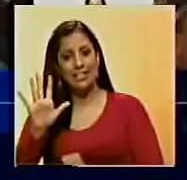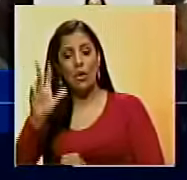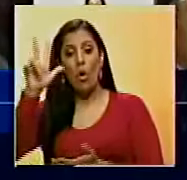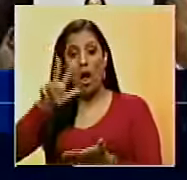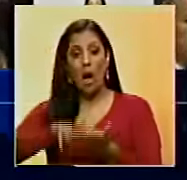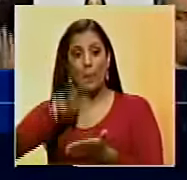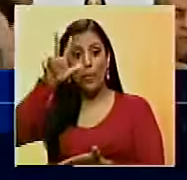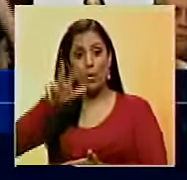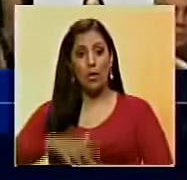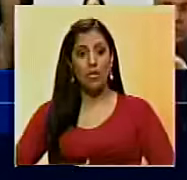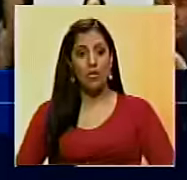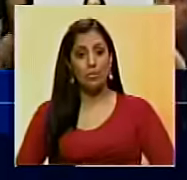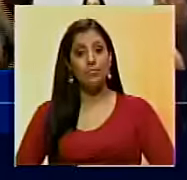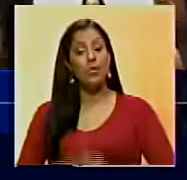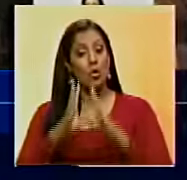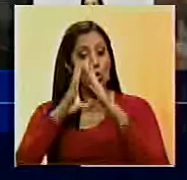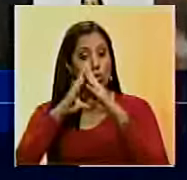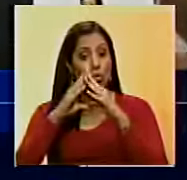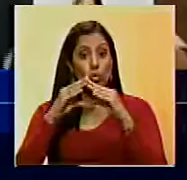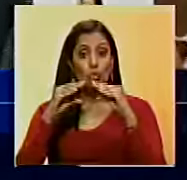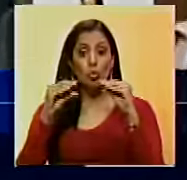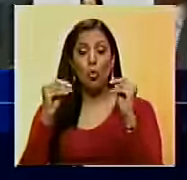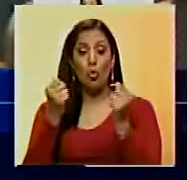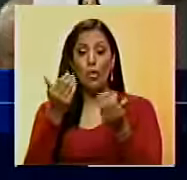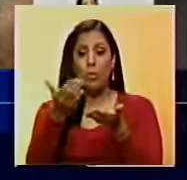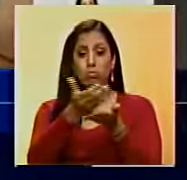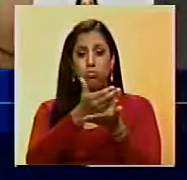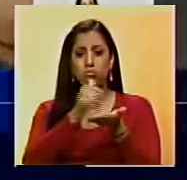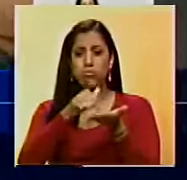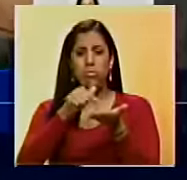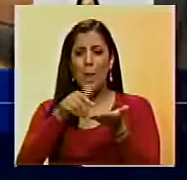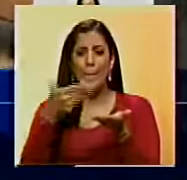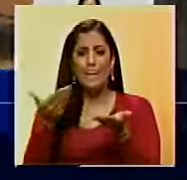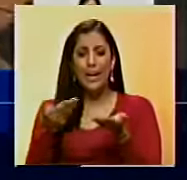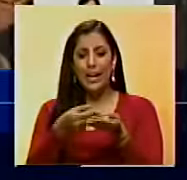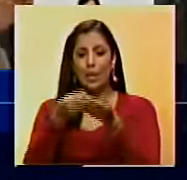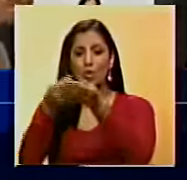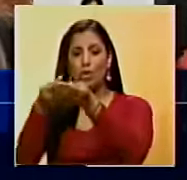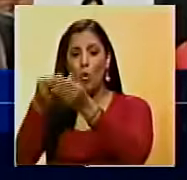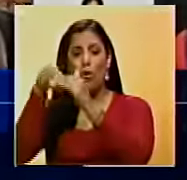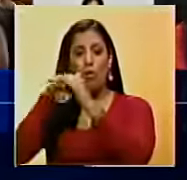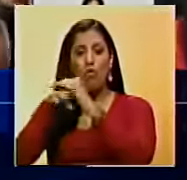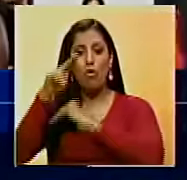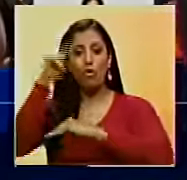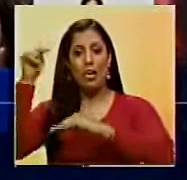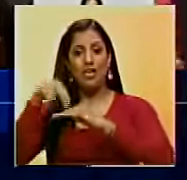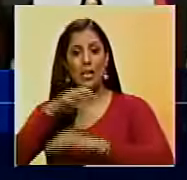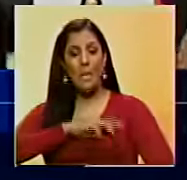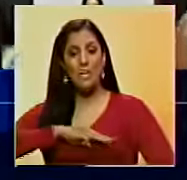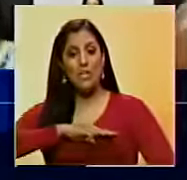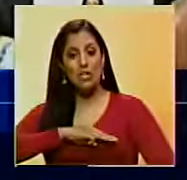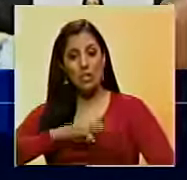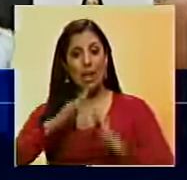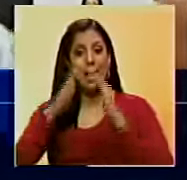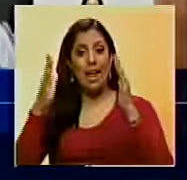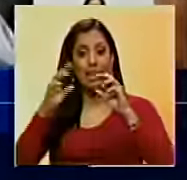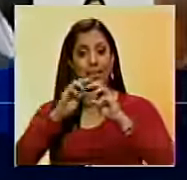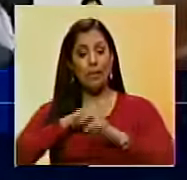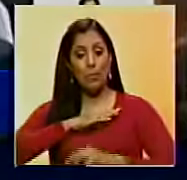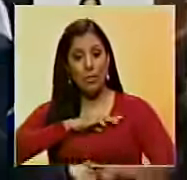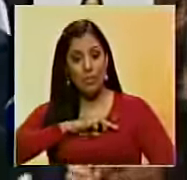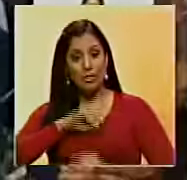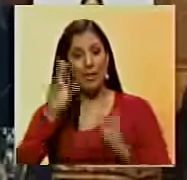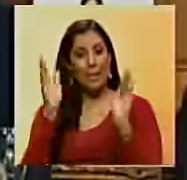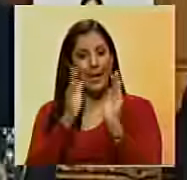Aprobado. Y todos los recursos van para el Fondo Nacional de las Misiones. Grandes Misiones y